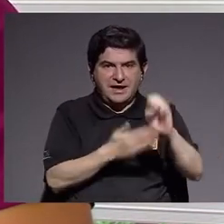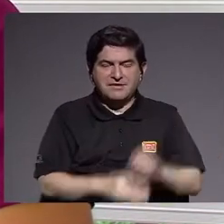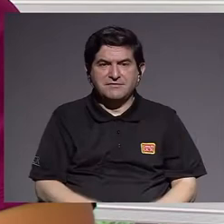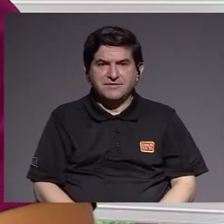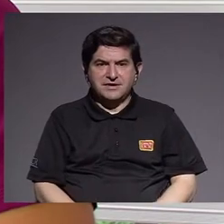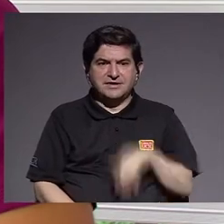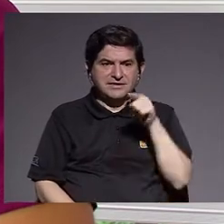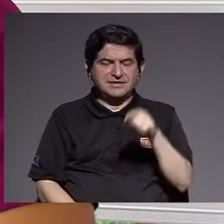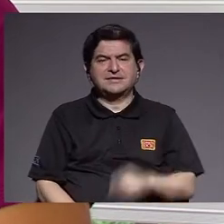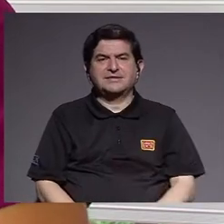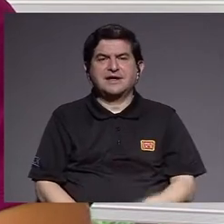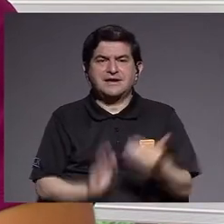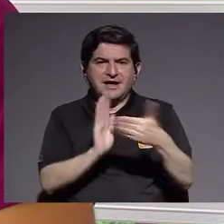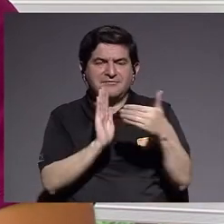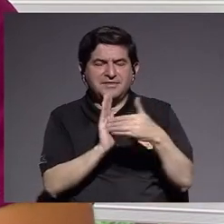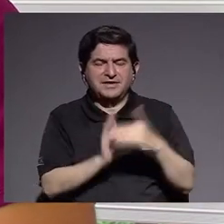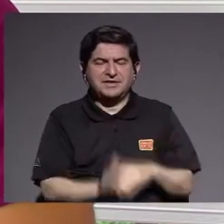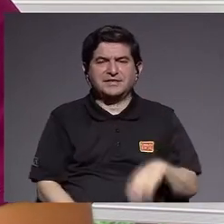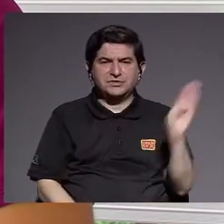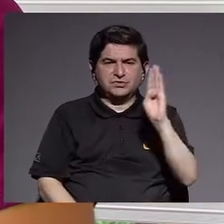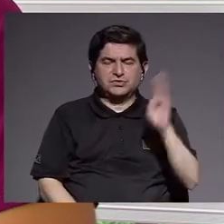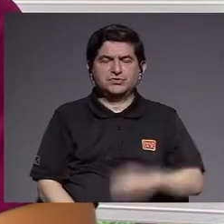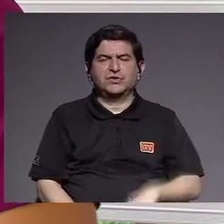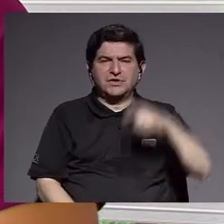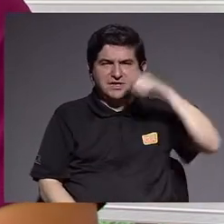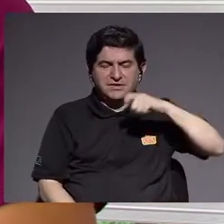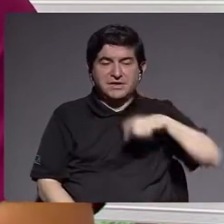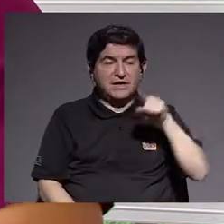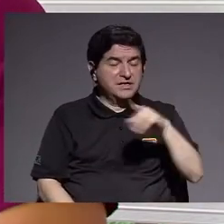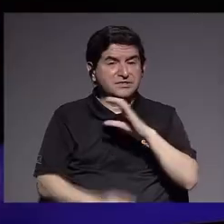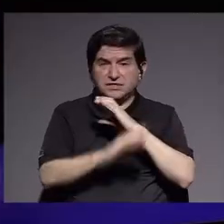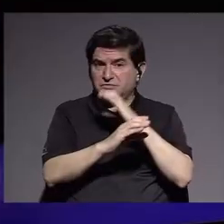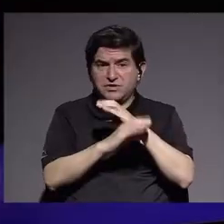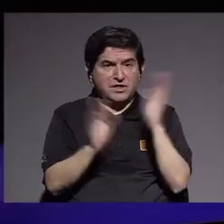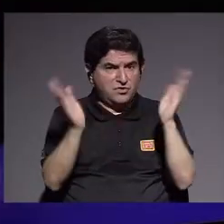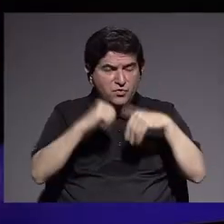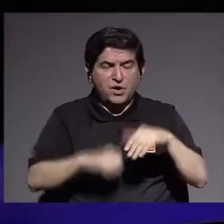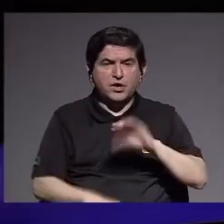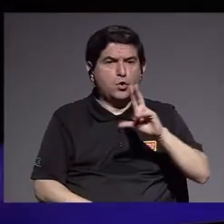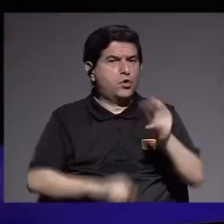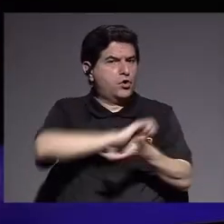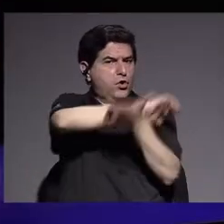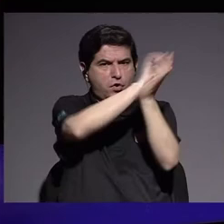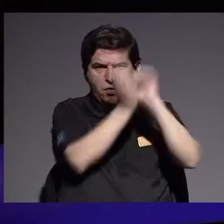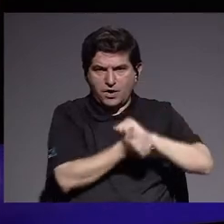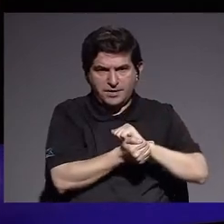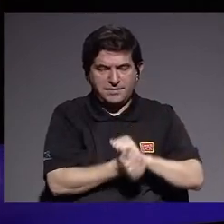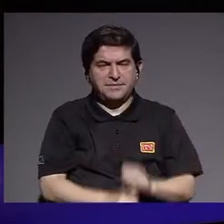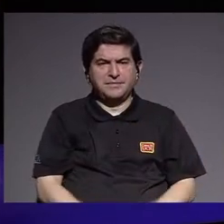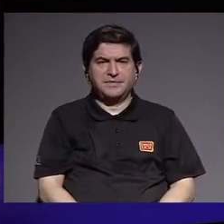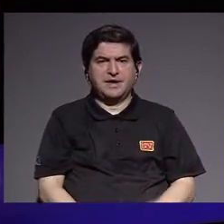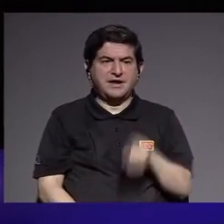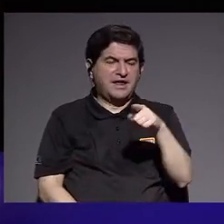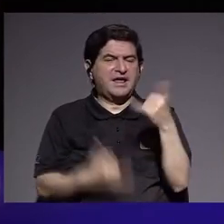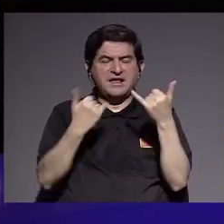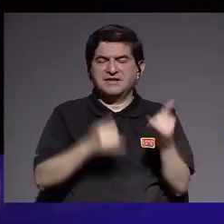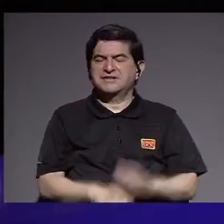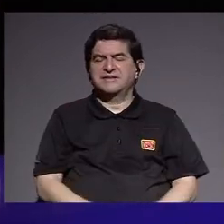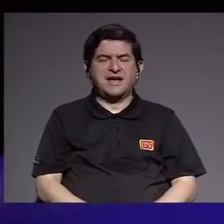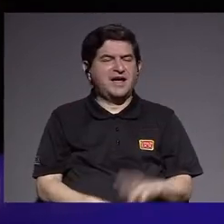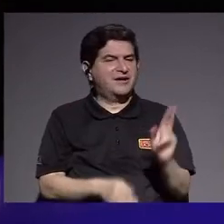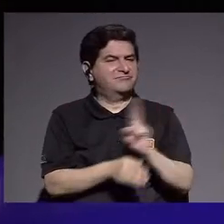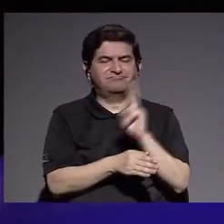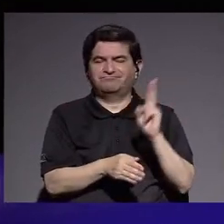digamos para evitar la entrada tener los vidrios extraños porque si no tenemos ese cuidado los vidrios totales o digamos cuando tenemos alguna persona o